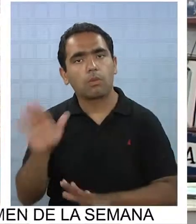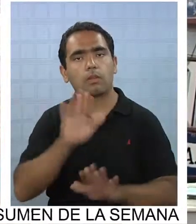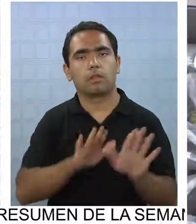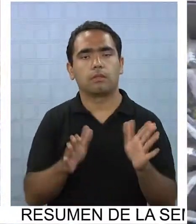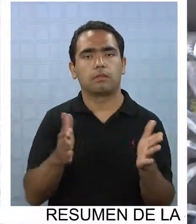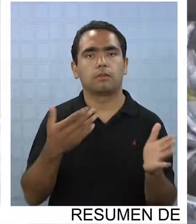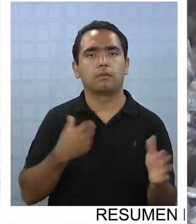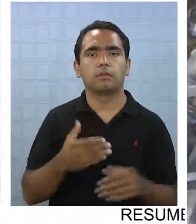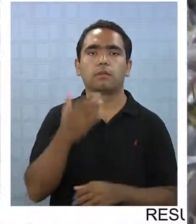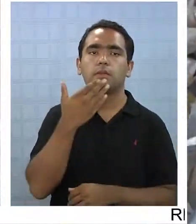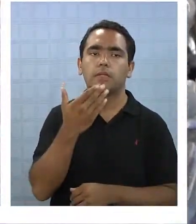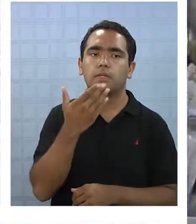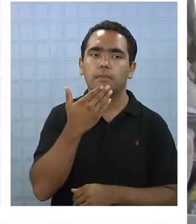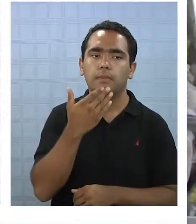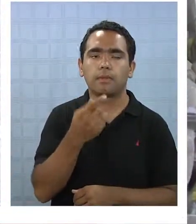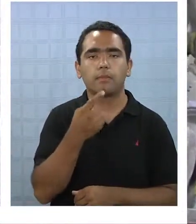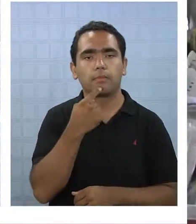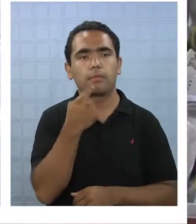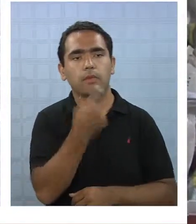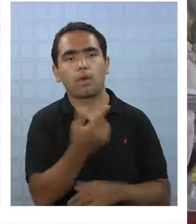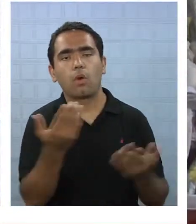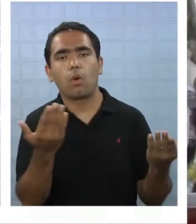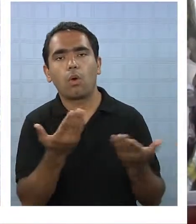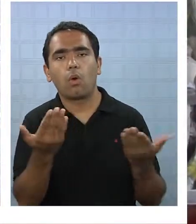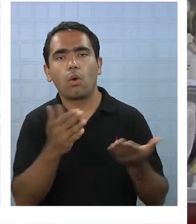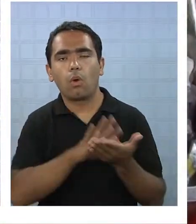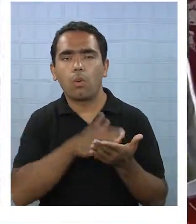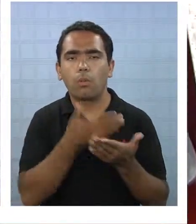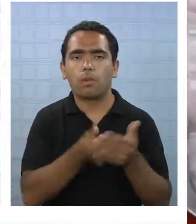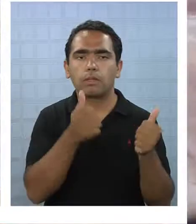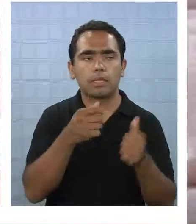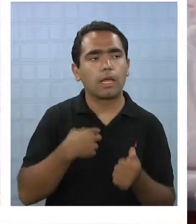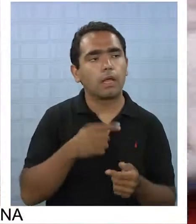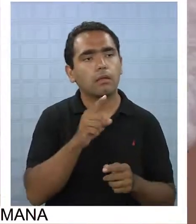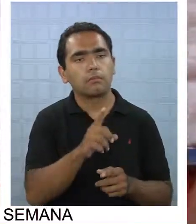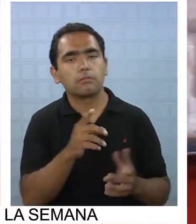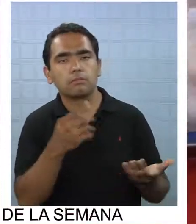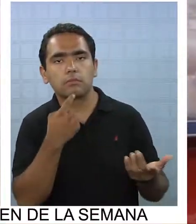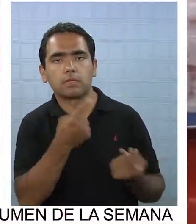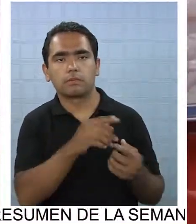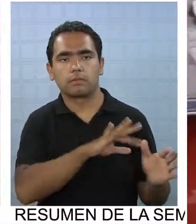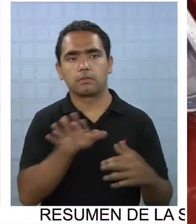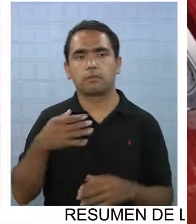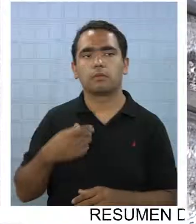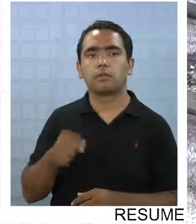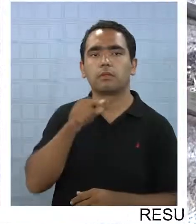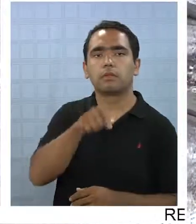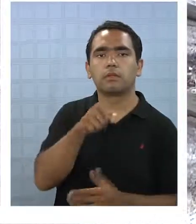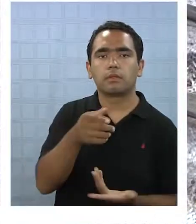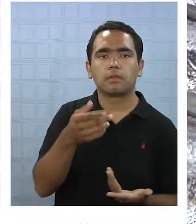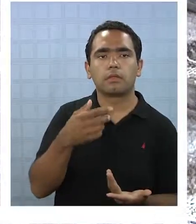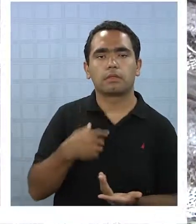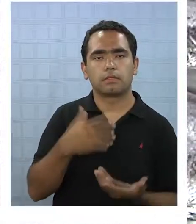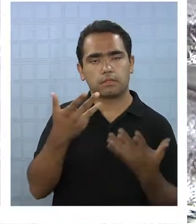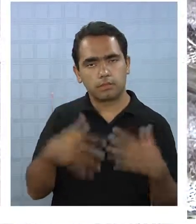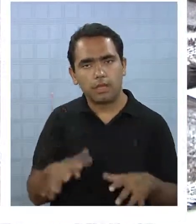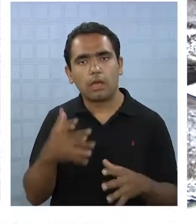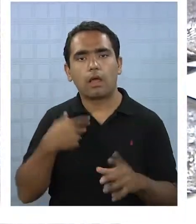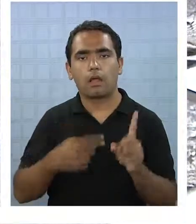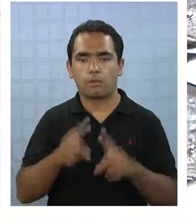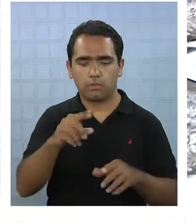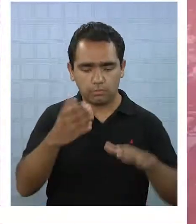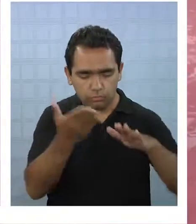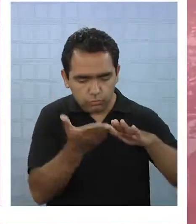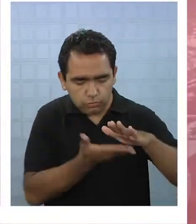consulten las condiciones de puertos en la Gobernación Marítima. Embarcaciones artesanales ya están faenando para asegurar la